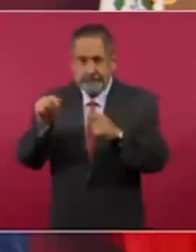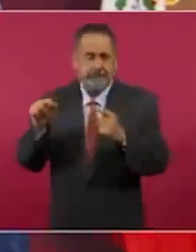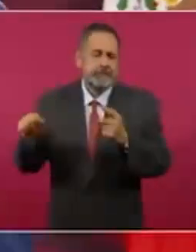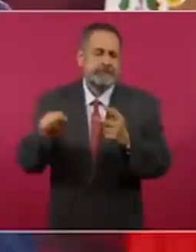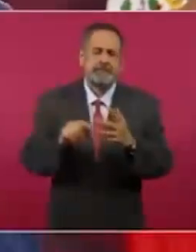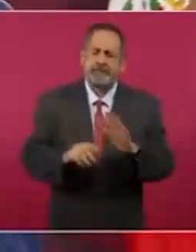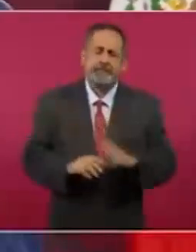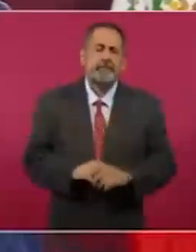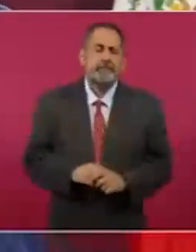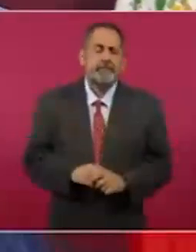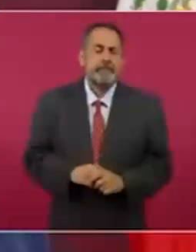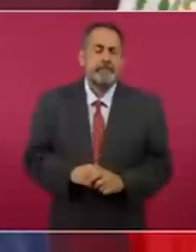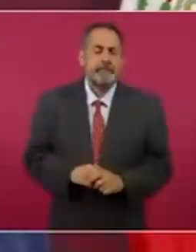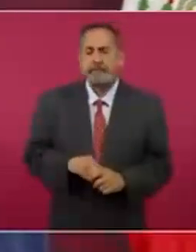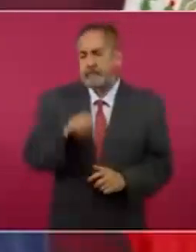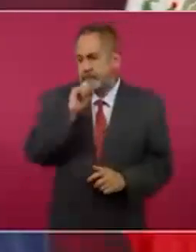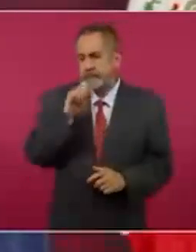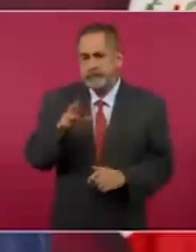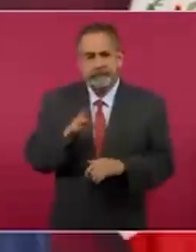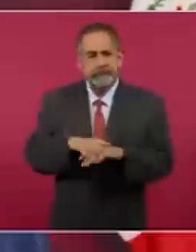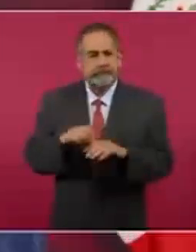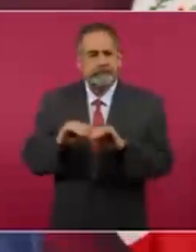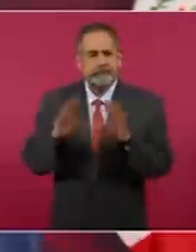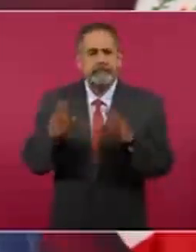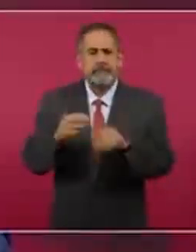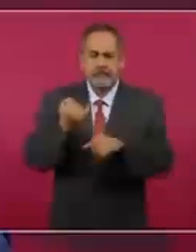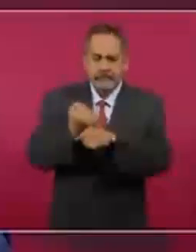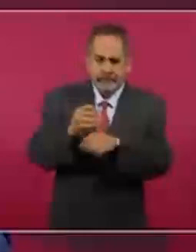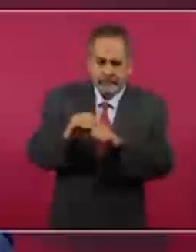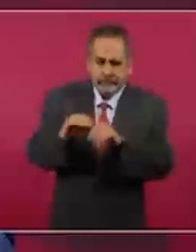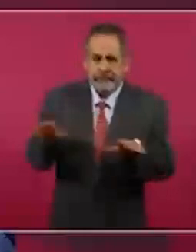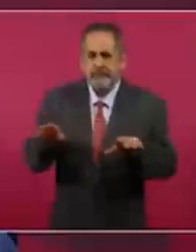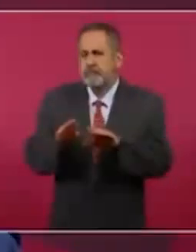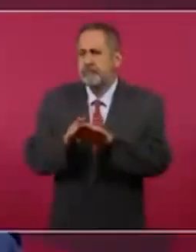desde luego, informar sobre el daño